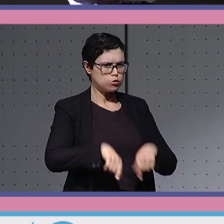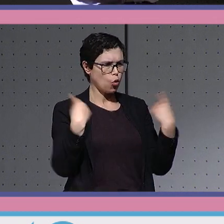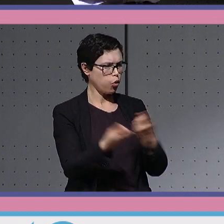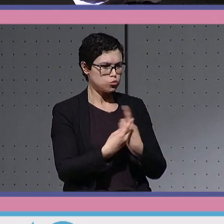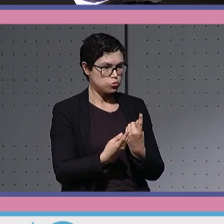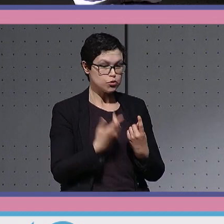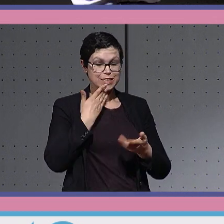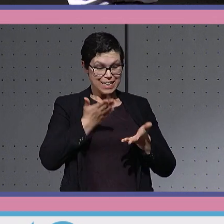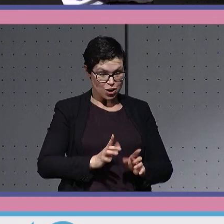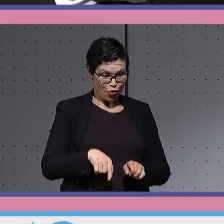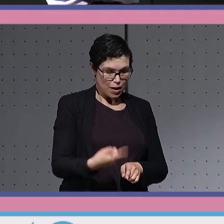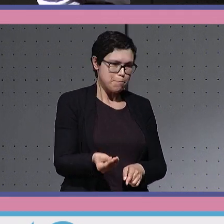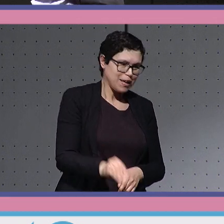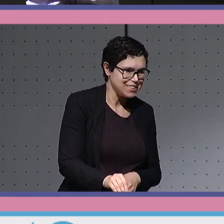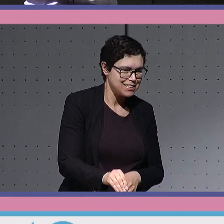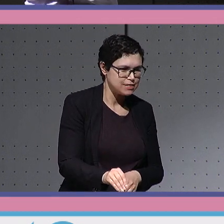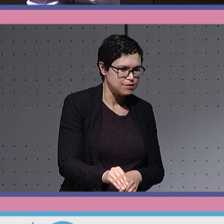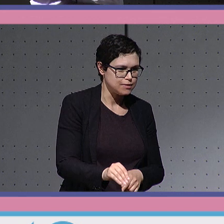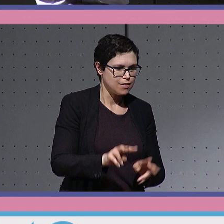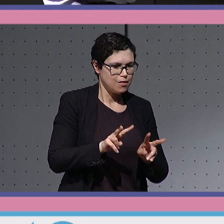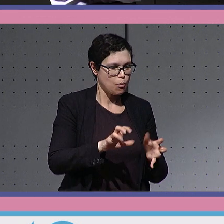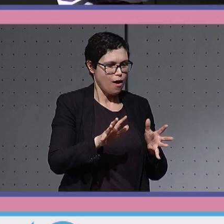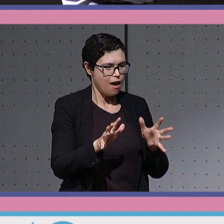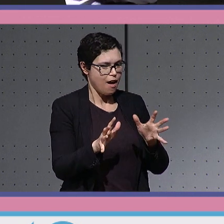es diseño de la vida. La mutación es aleatoria.